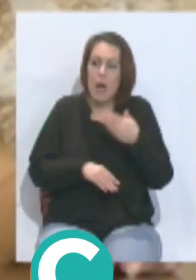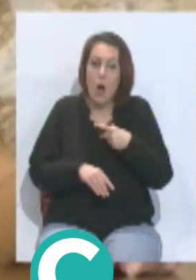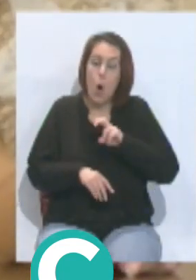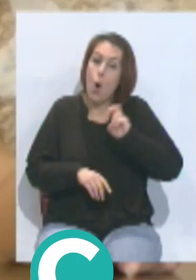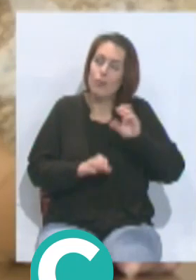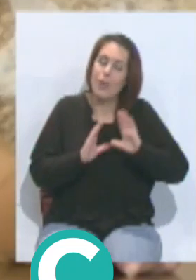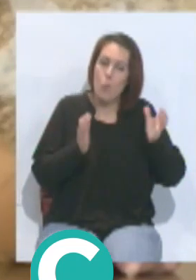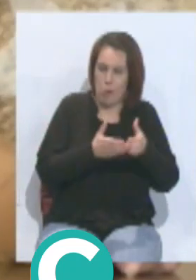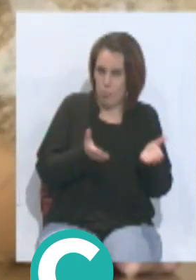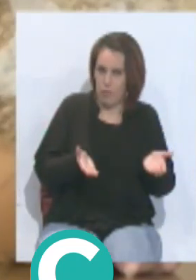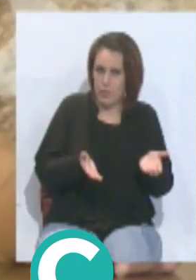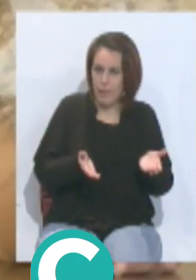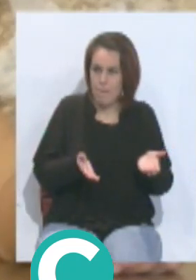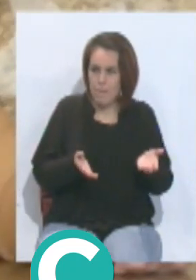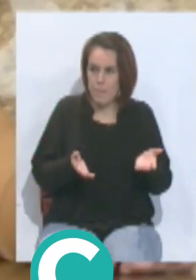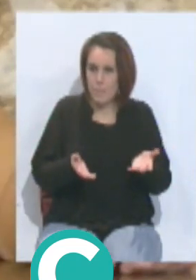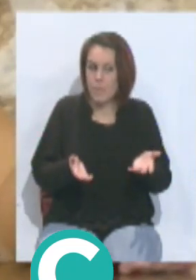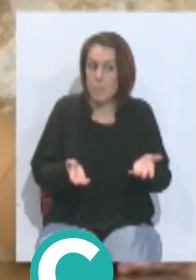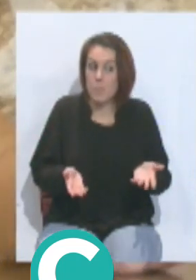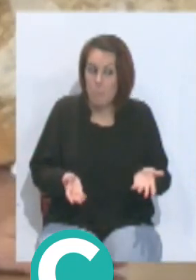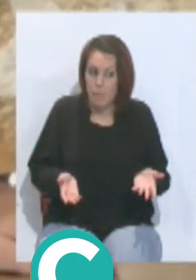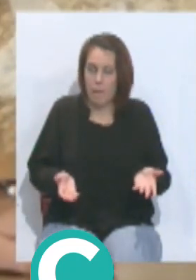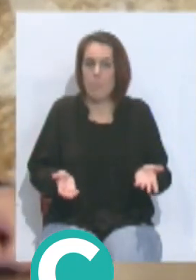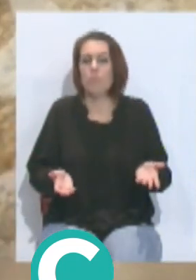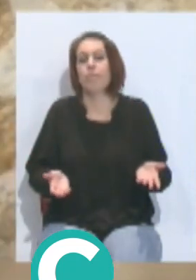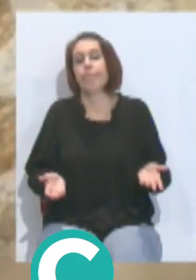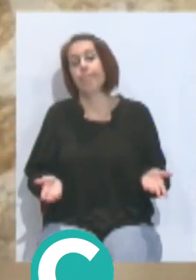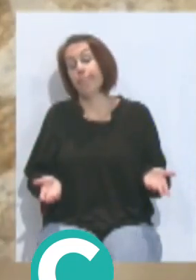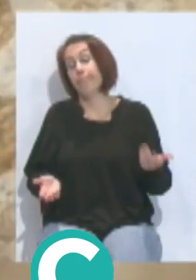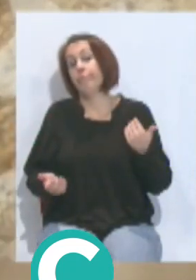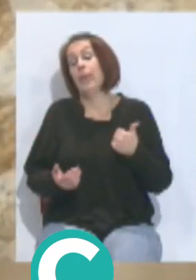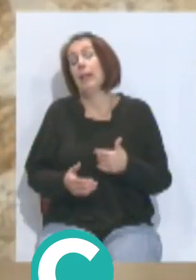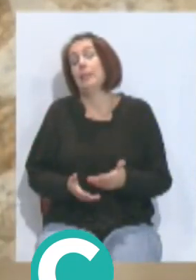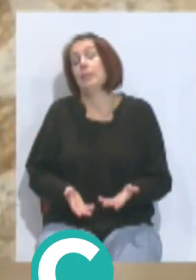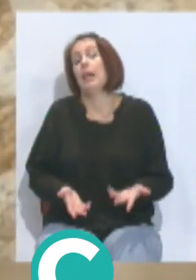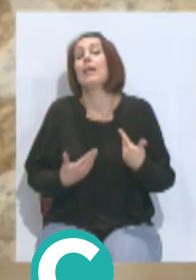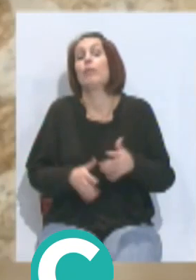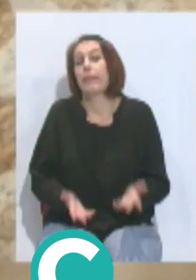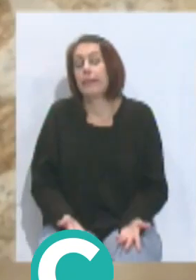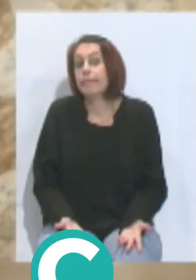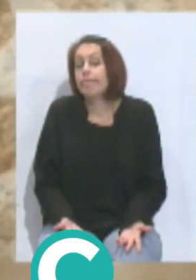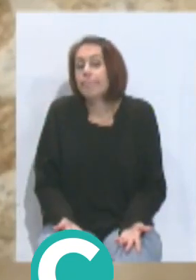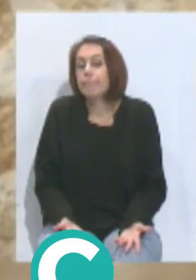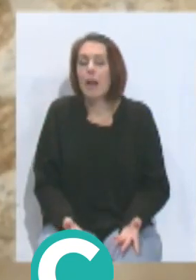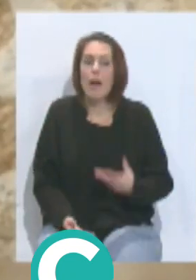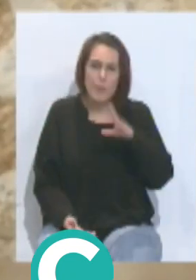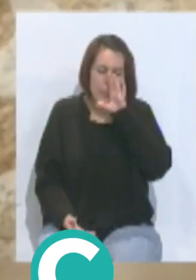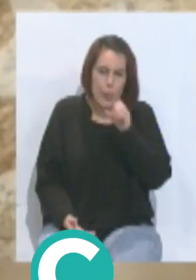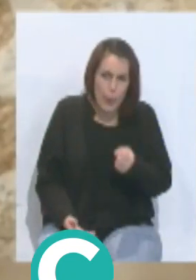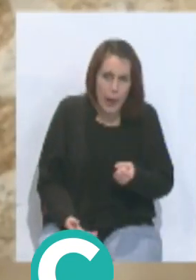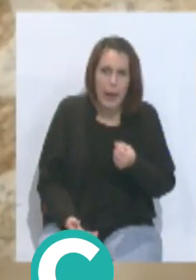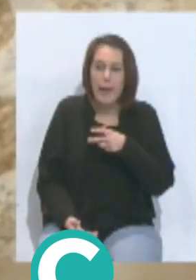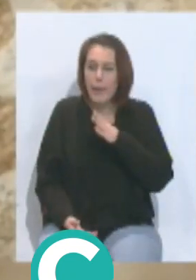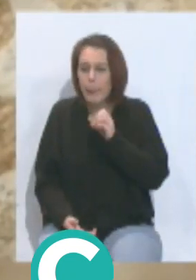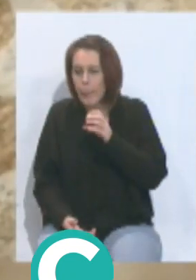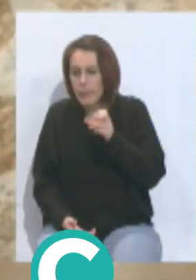¿vale? Pues claro, en la guerra. Ya, pues, y entonces ya, la grúa piti, que viene el coco,